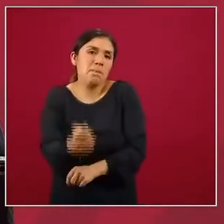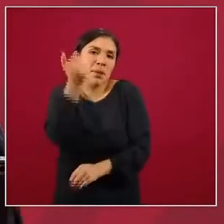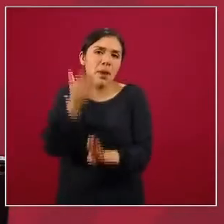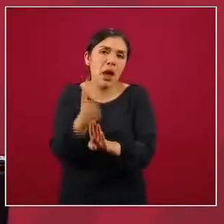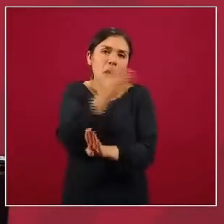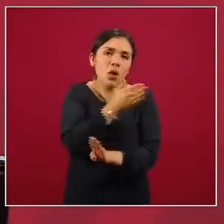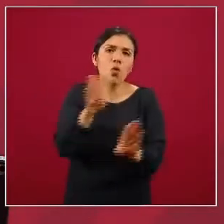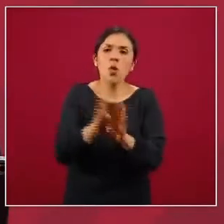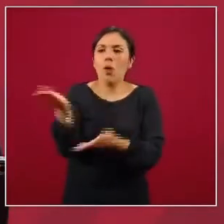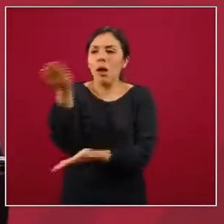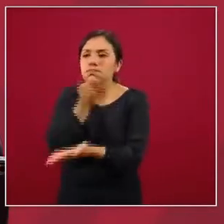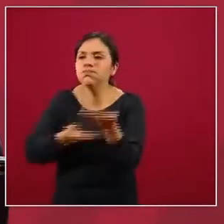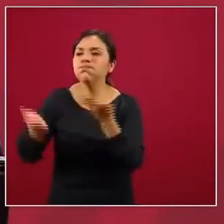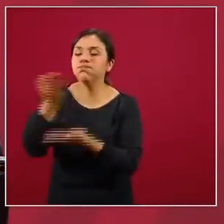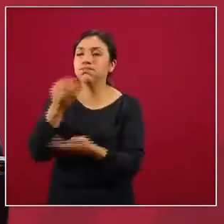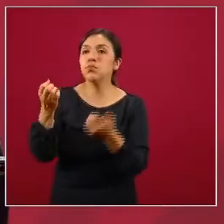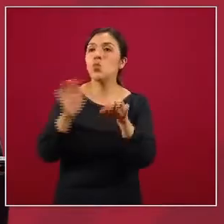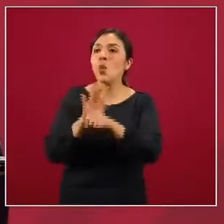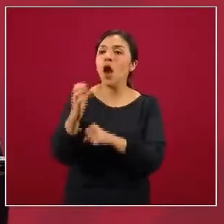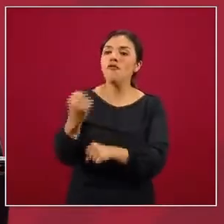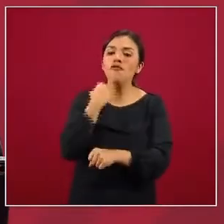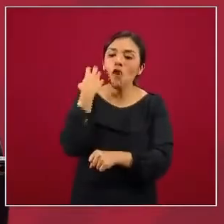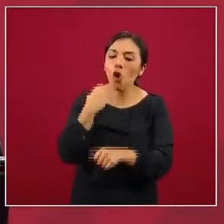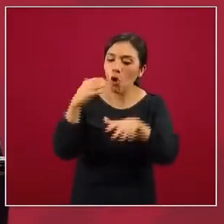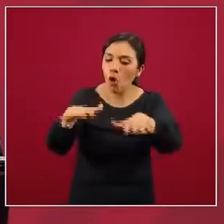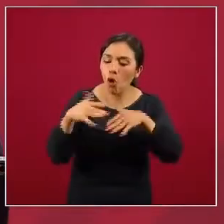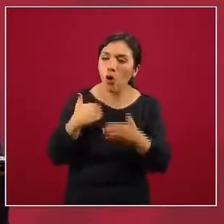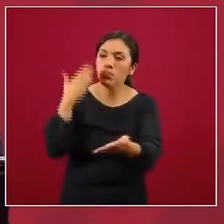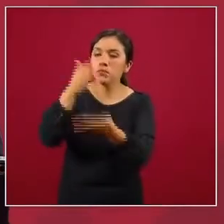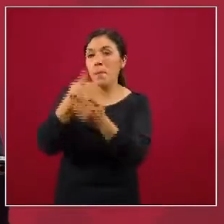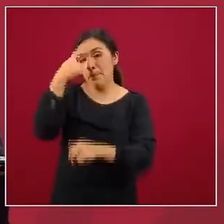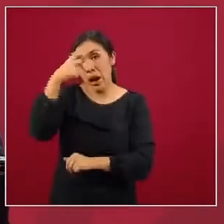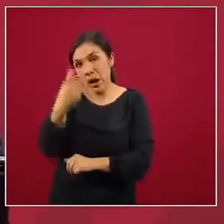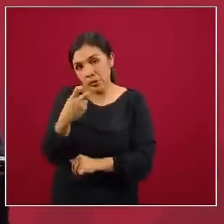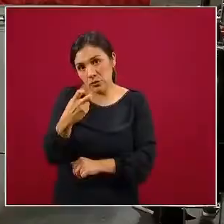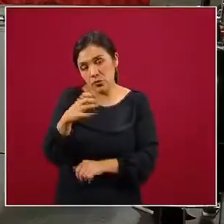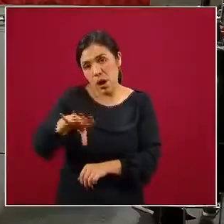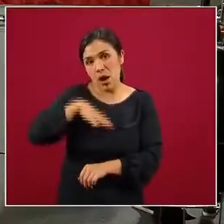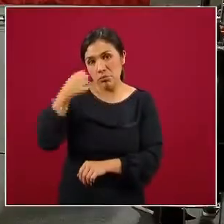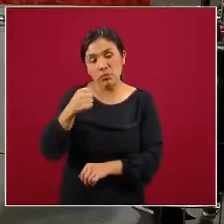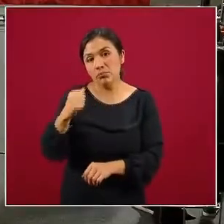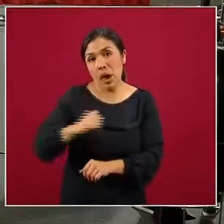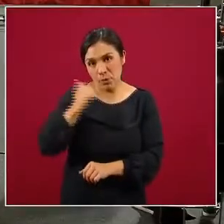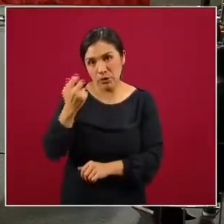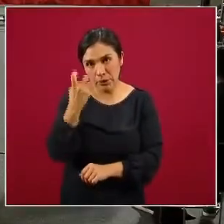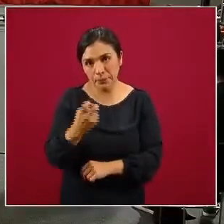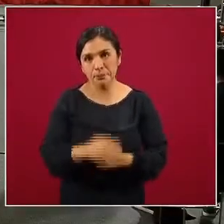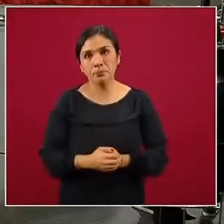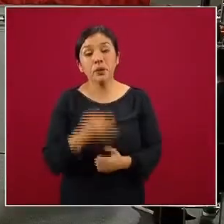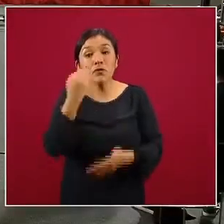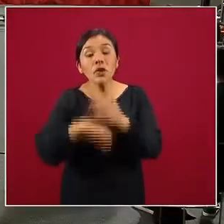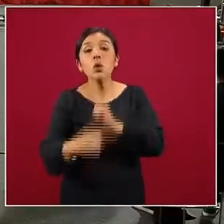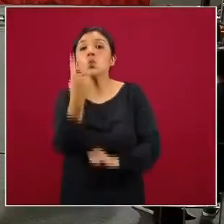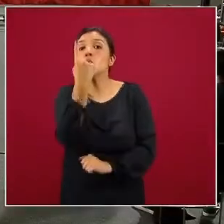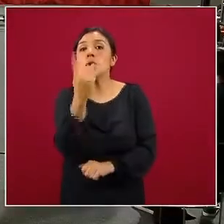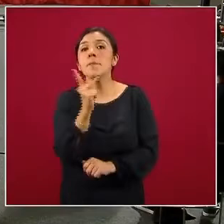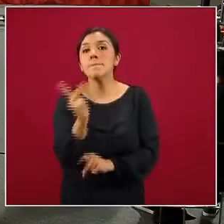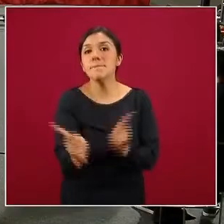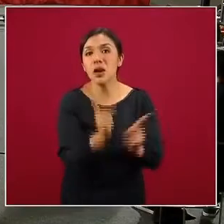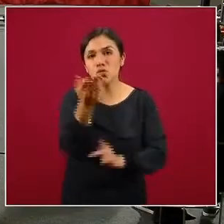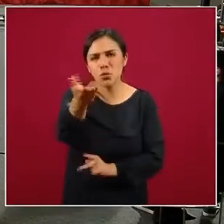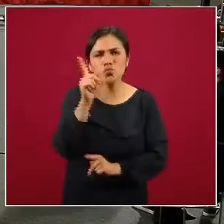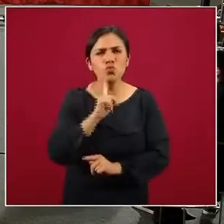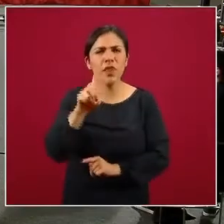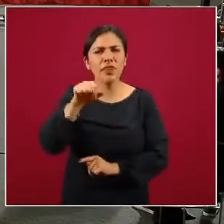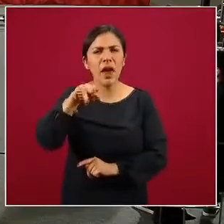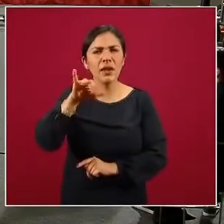para estar en los foros relevantes para el acceso a vacunas. Muchas gracias. Creo que nos queda tiempo para una última pregunta de Daniela